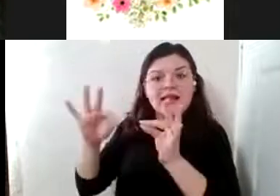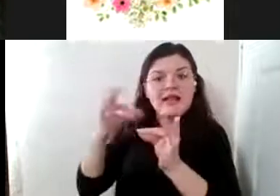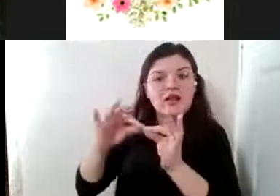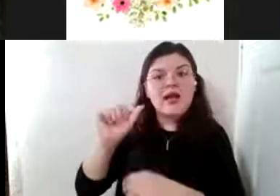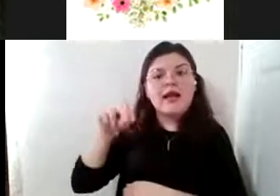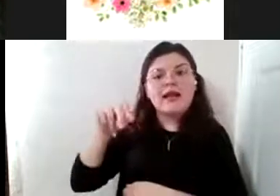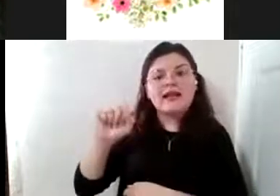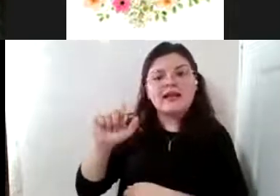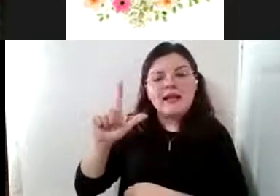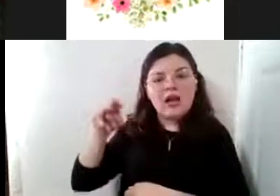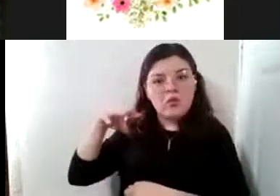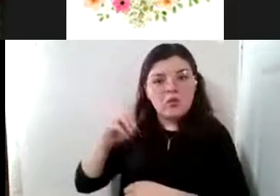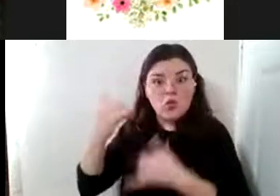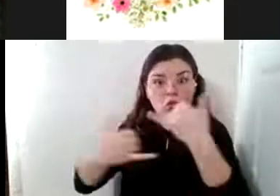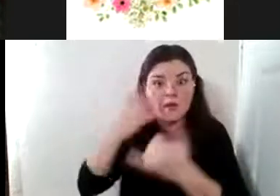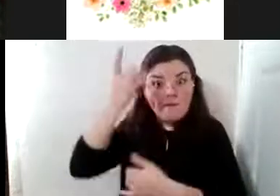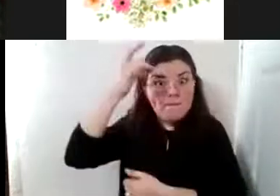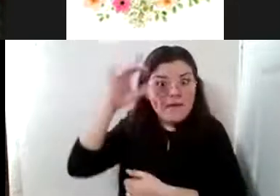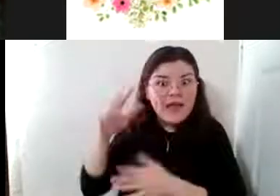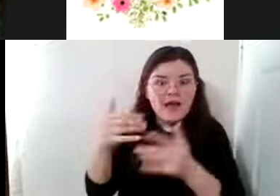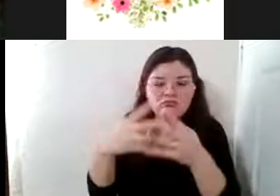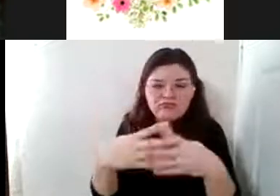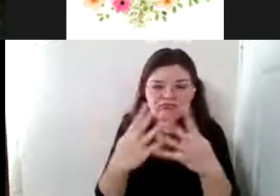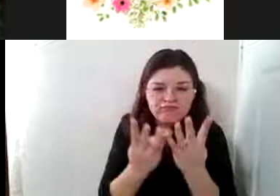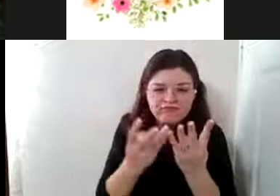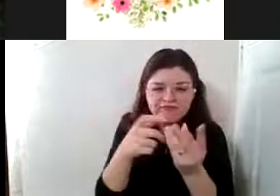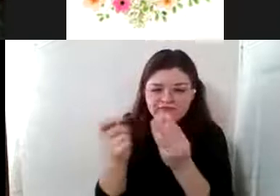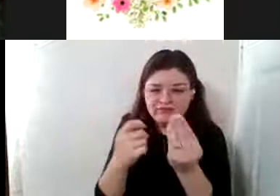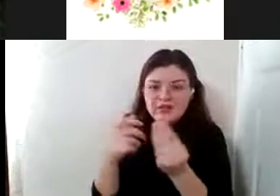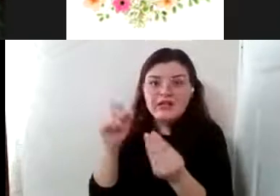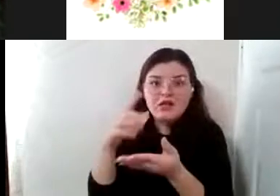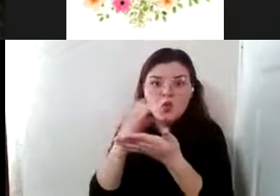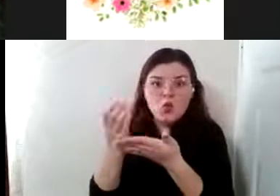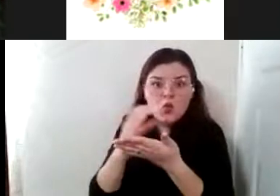magia con las cartas y le contaba cuentos divertidos. Pero